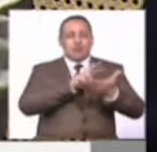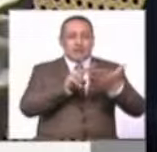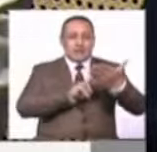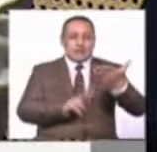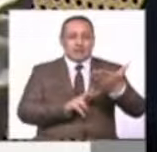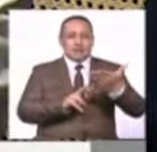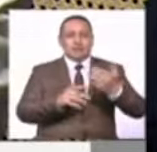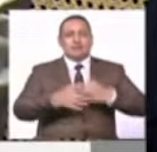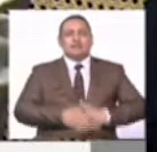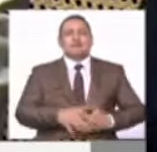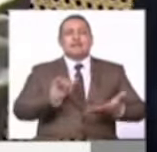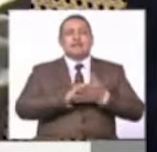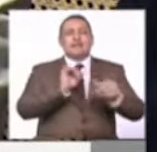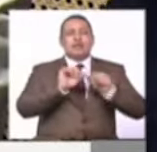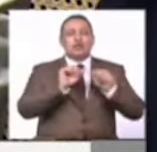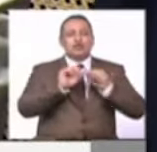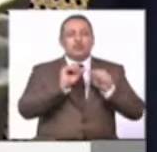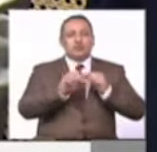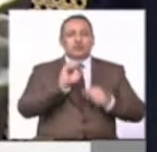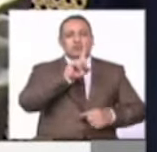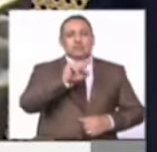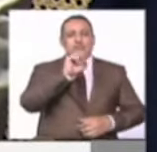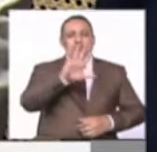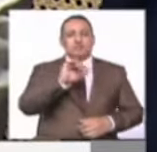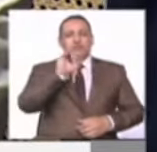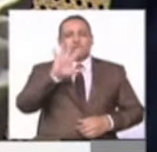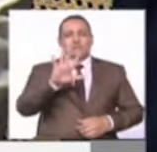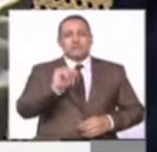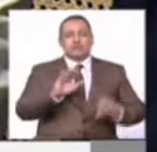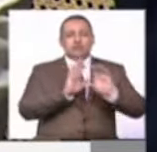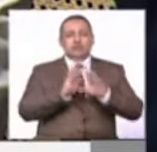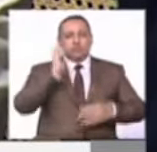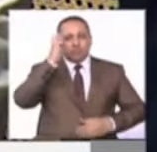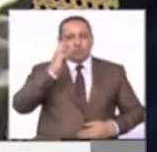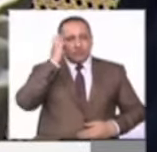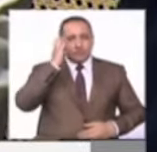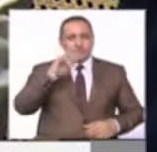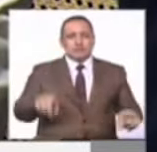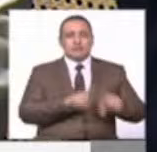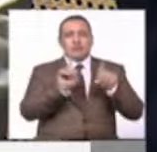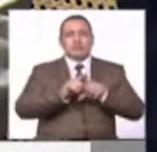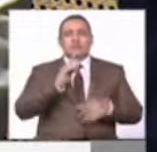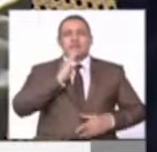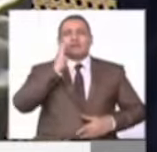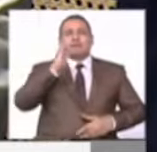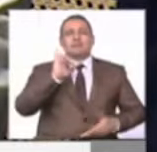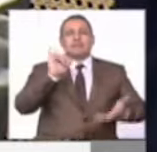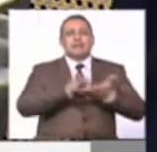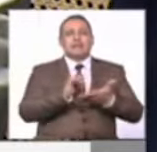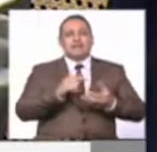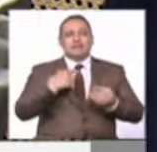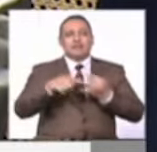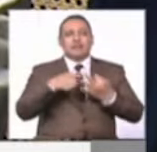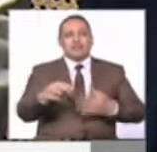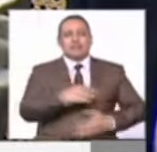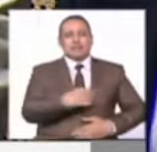el artículo 155 de la Constitución dispone que el mandato de los miembros titulares de la